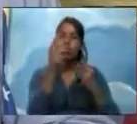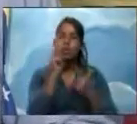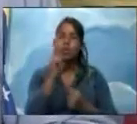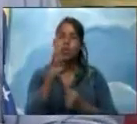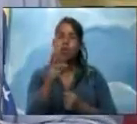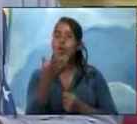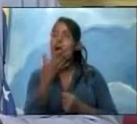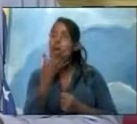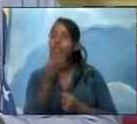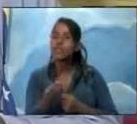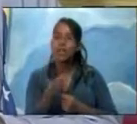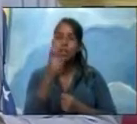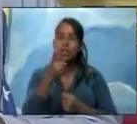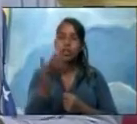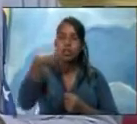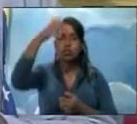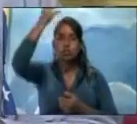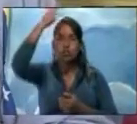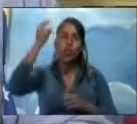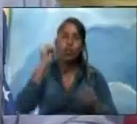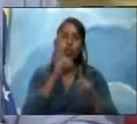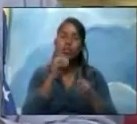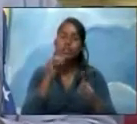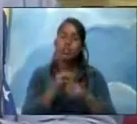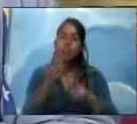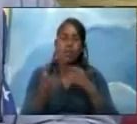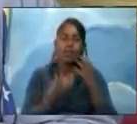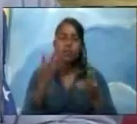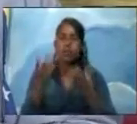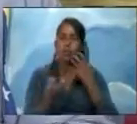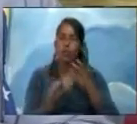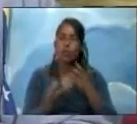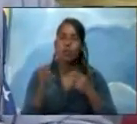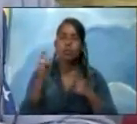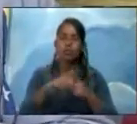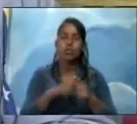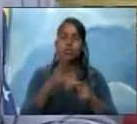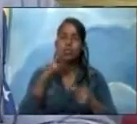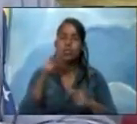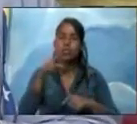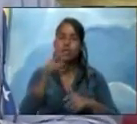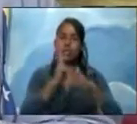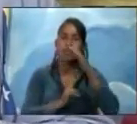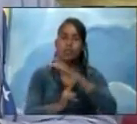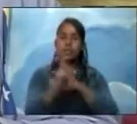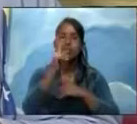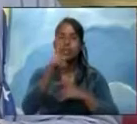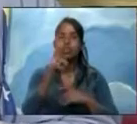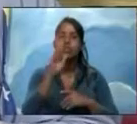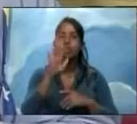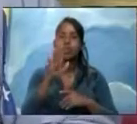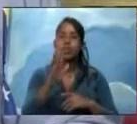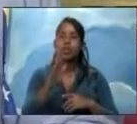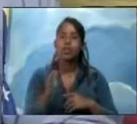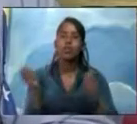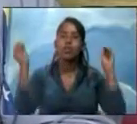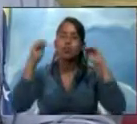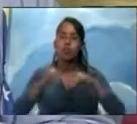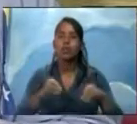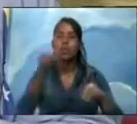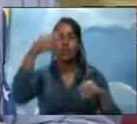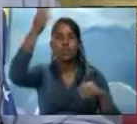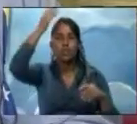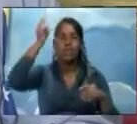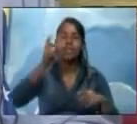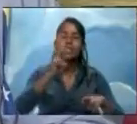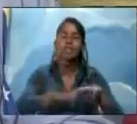un anciano. Y en su trono, llamas de fuego. Todo lo dice acá el versículo 9. Dice, fueron puestos tronos y se